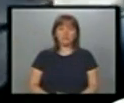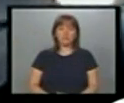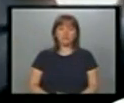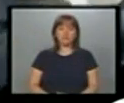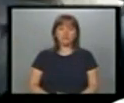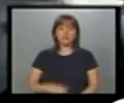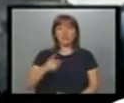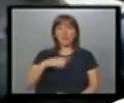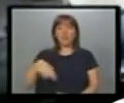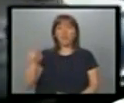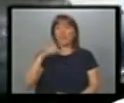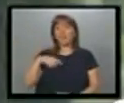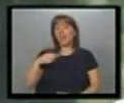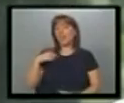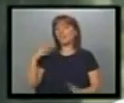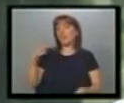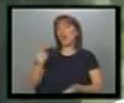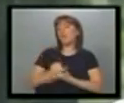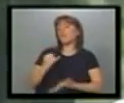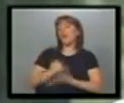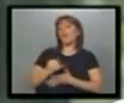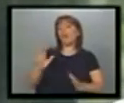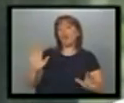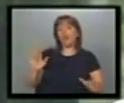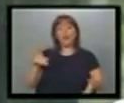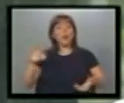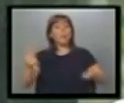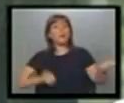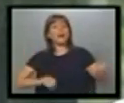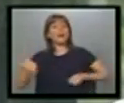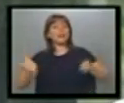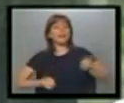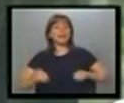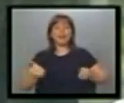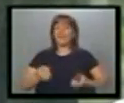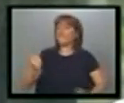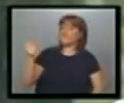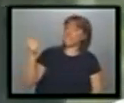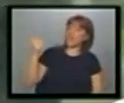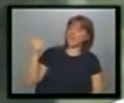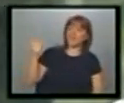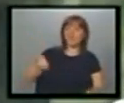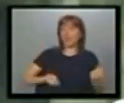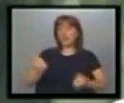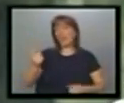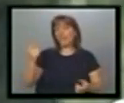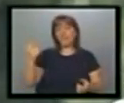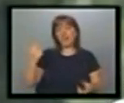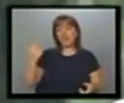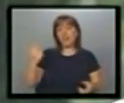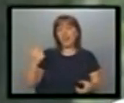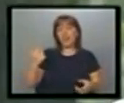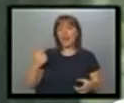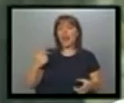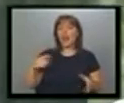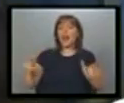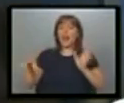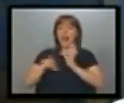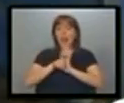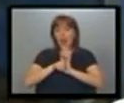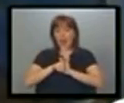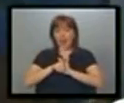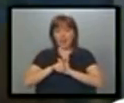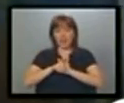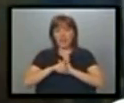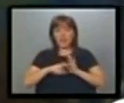Pero ellos minimizan su accionar. ¿Cómo es manejar un colectivo? Muy fácil. ¿Muy fácil? Muy fácil. ¿Infracciones de tránsito? Ahí. Creo